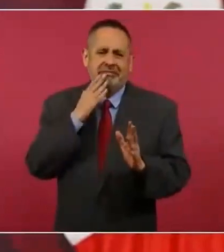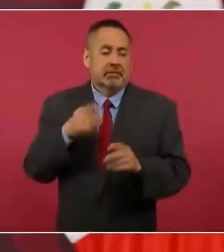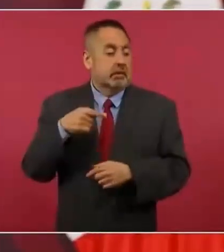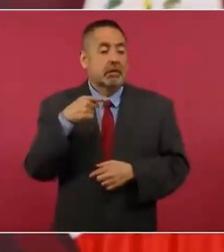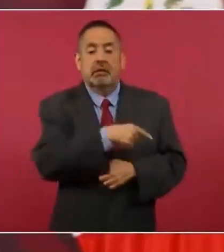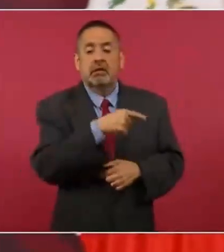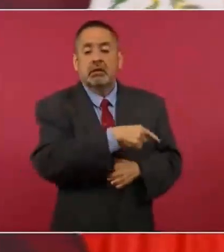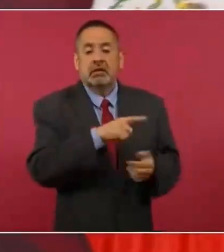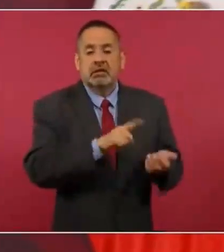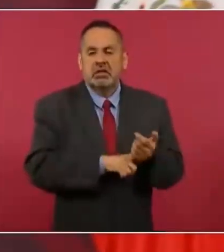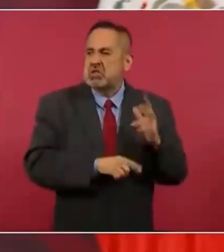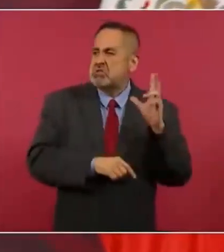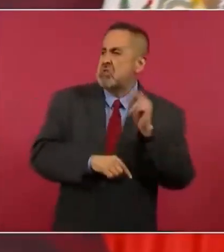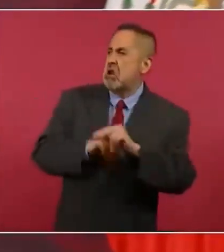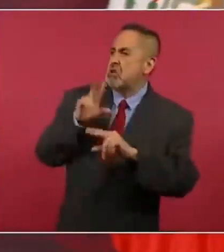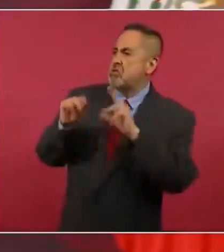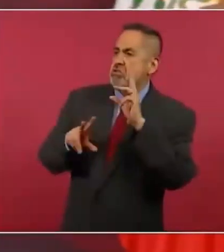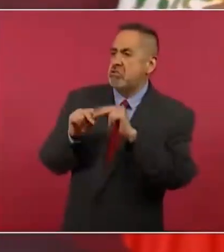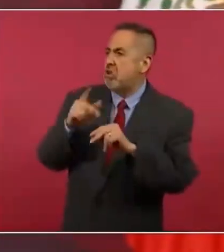si ellos estuvieron en contra